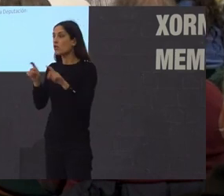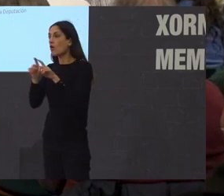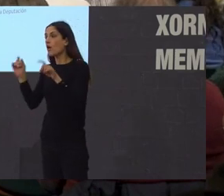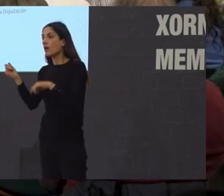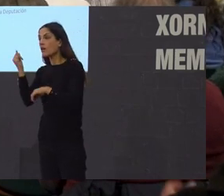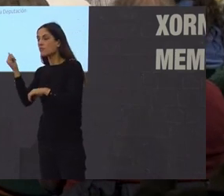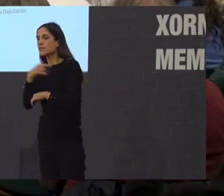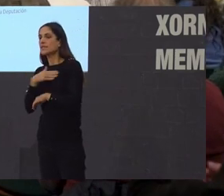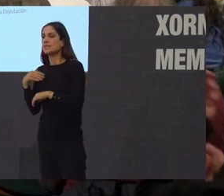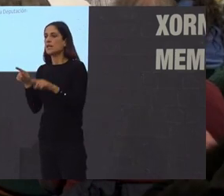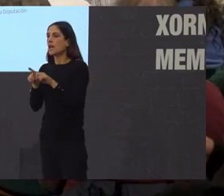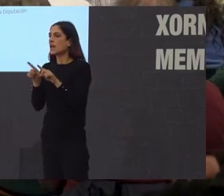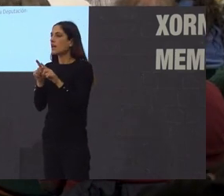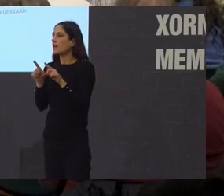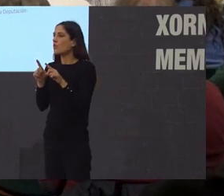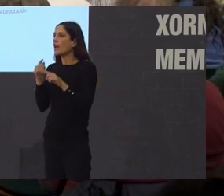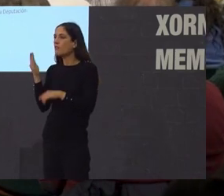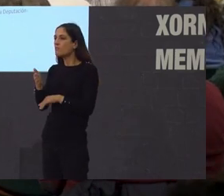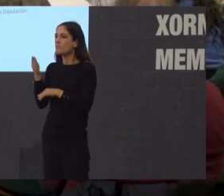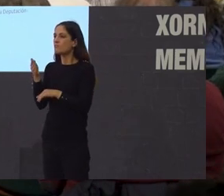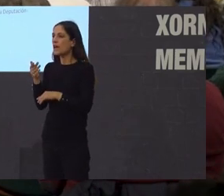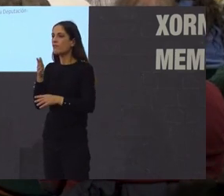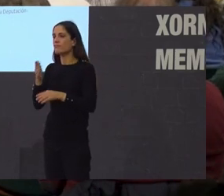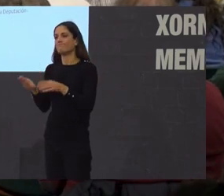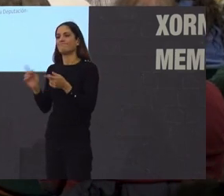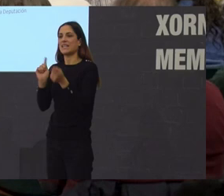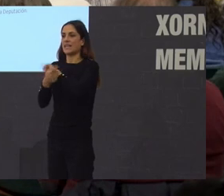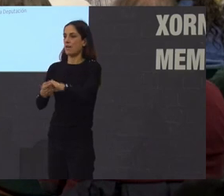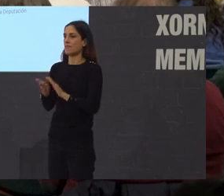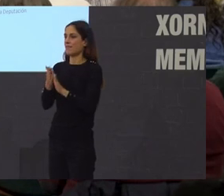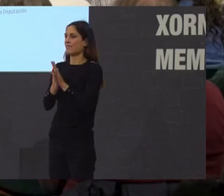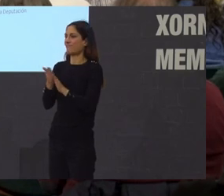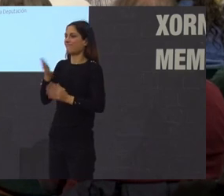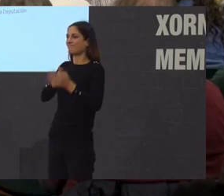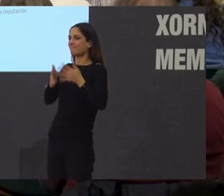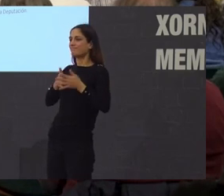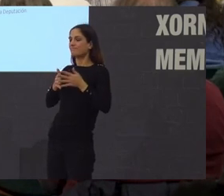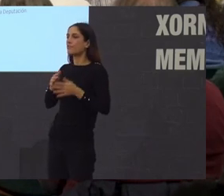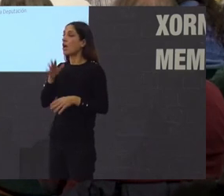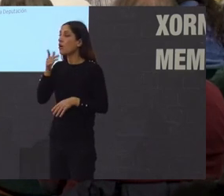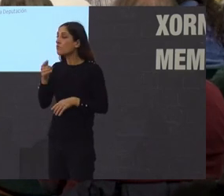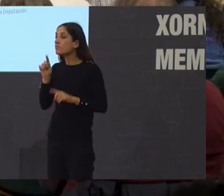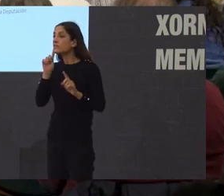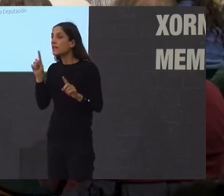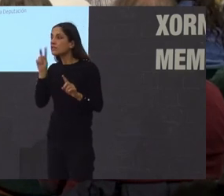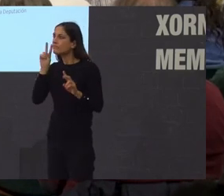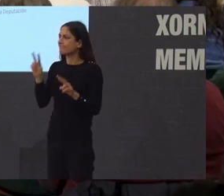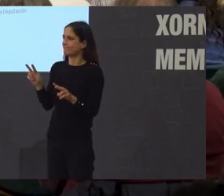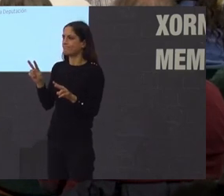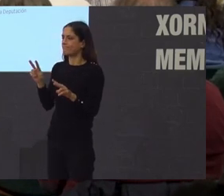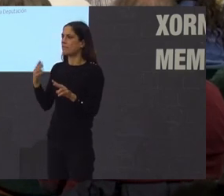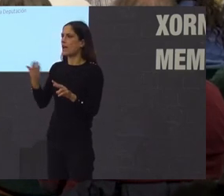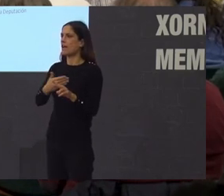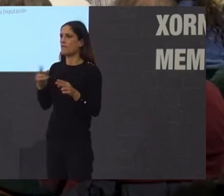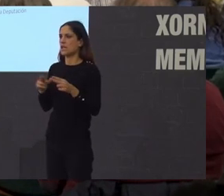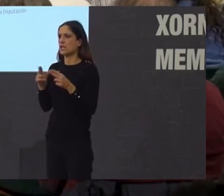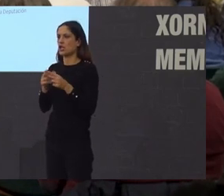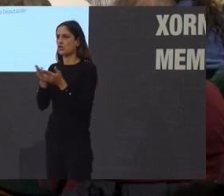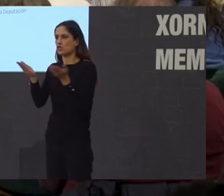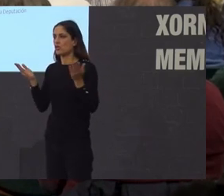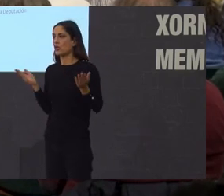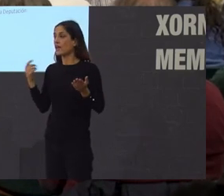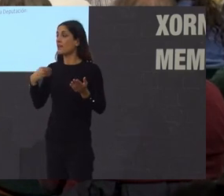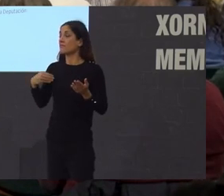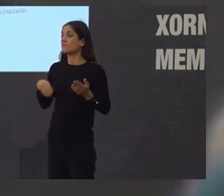más daño social mantener ese patrimonio que intentar revertirlo. Que eso es lo que pasó con la Fundación Memoria, Responsabilidad y Futuro en Alemania, que se hizo